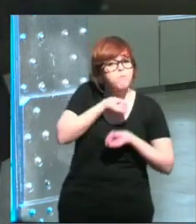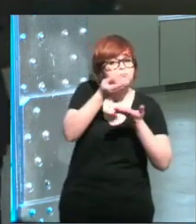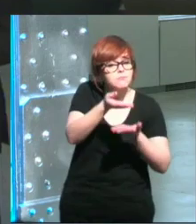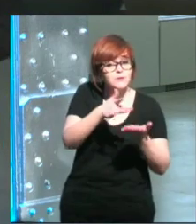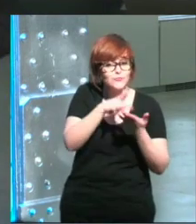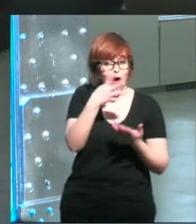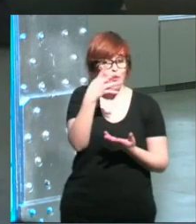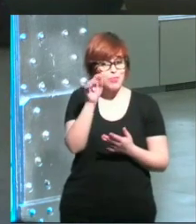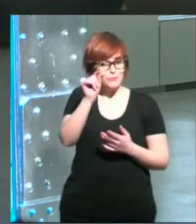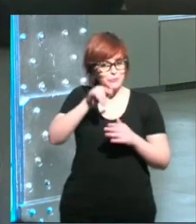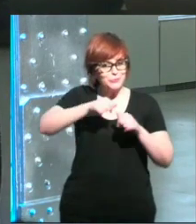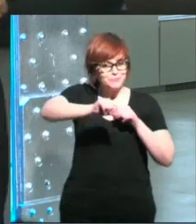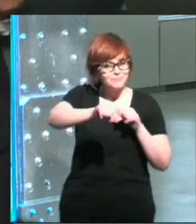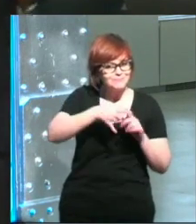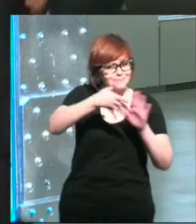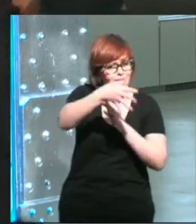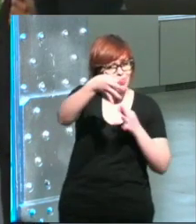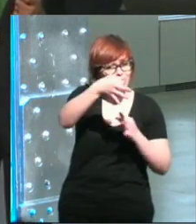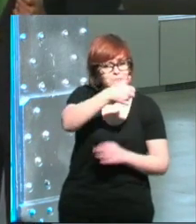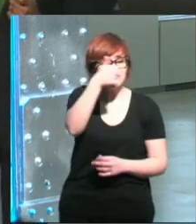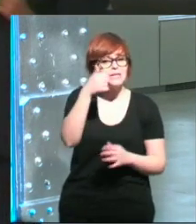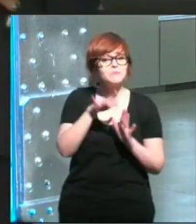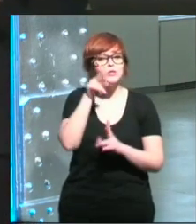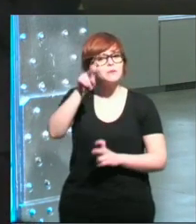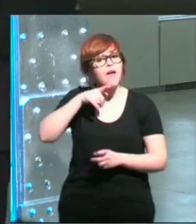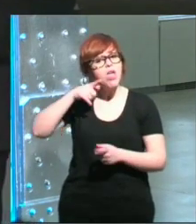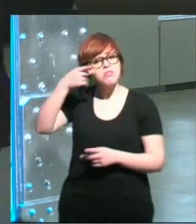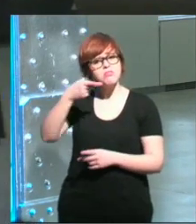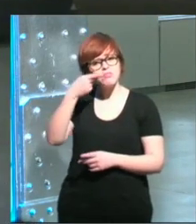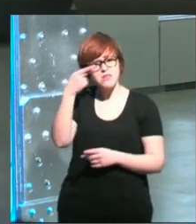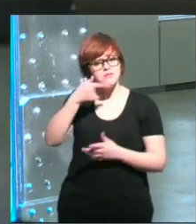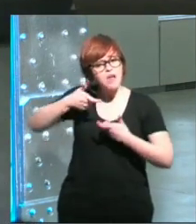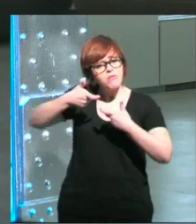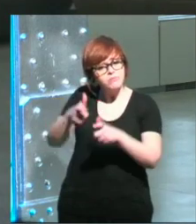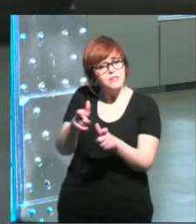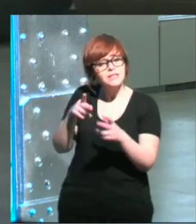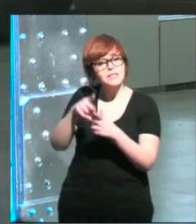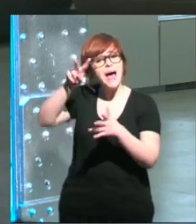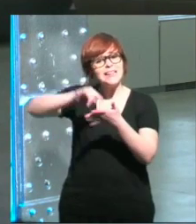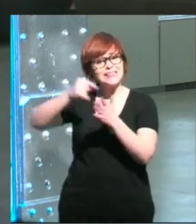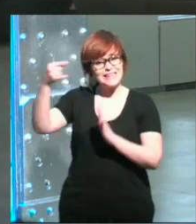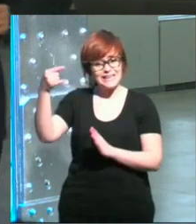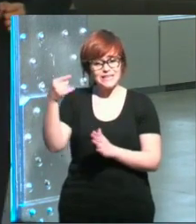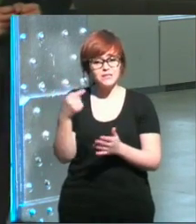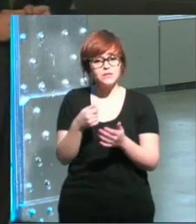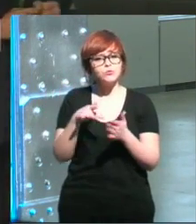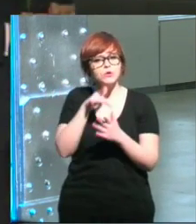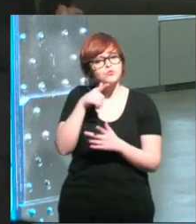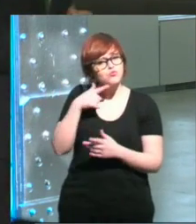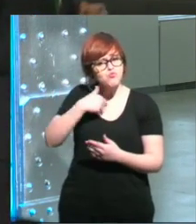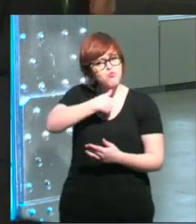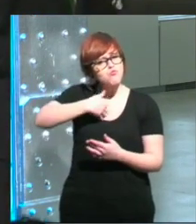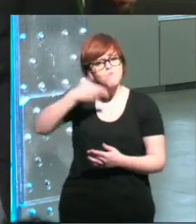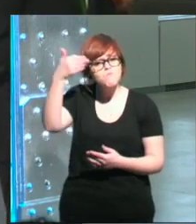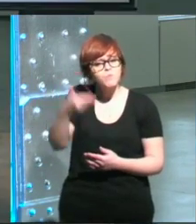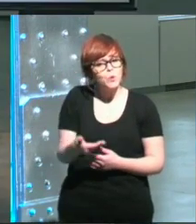minutos. Y en segundo lugar, la parte más interesante donde las TIC jugaron un papel primordial, determinante, que fue